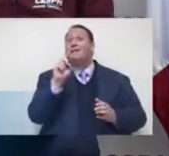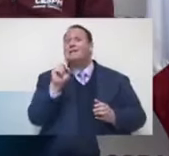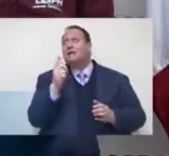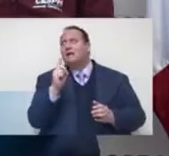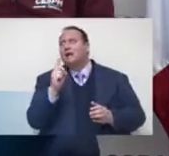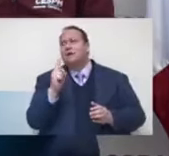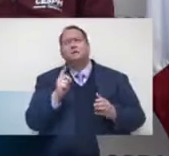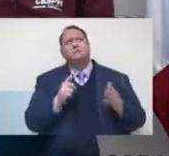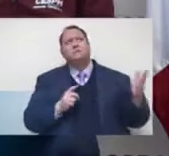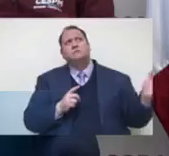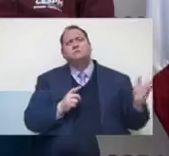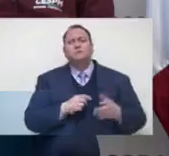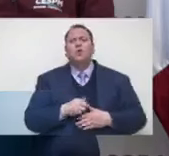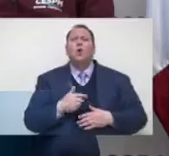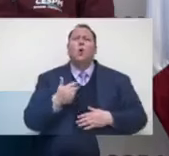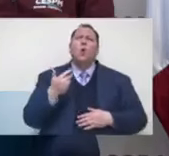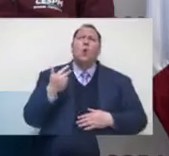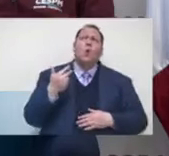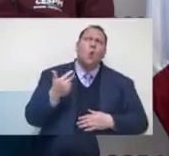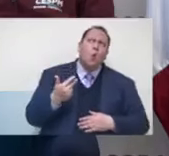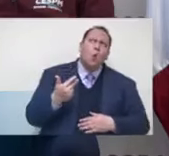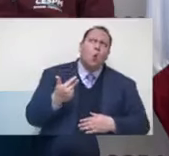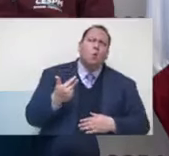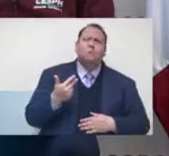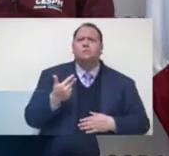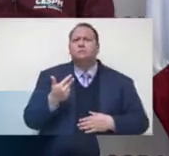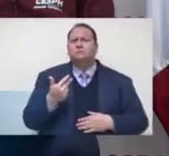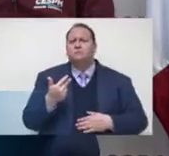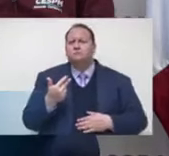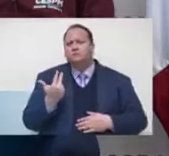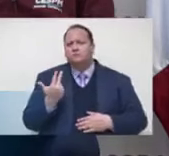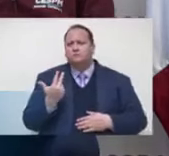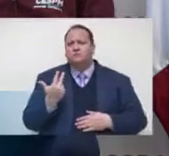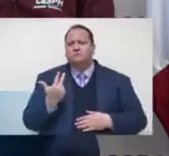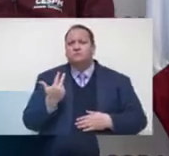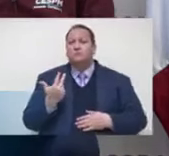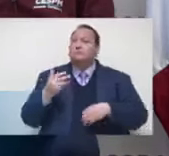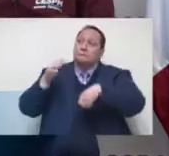fueron 8 y todas estas